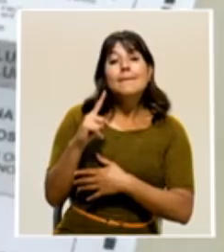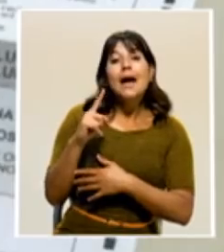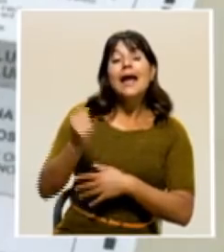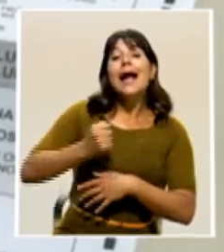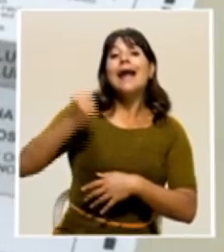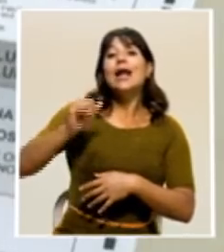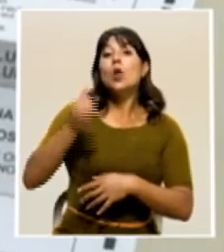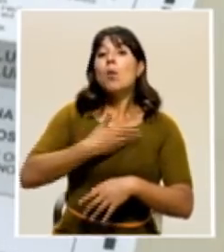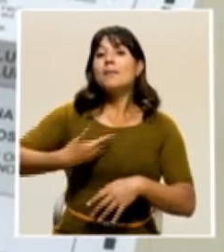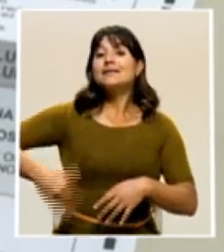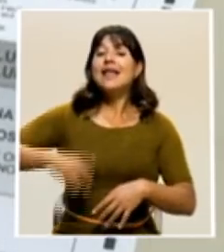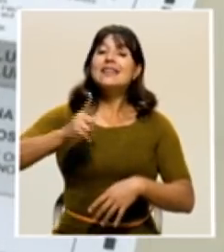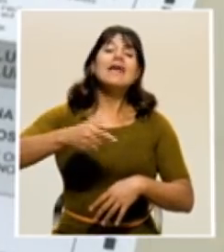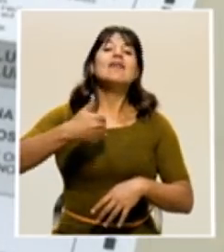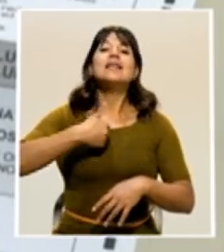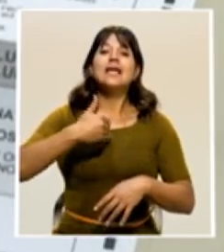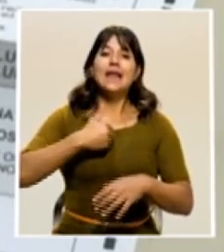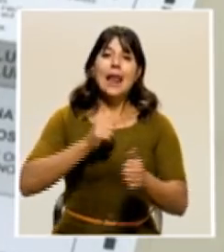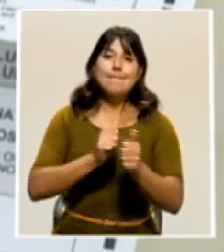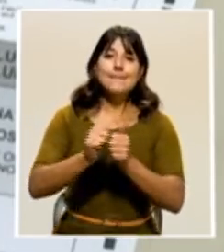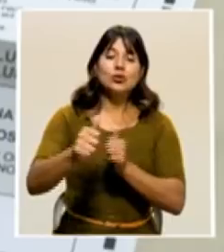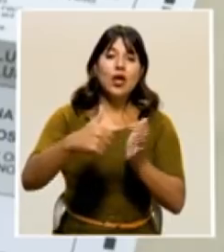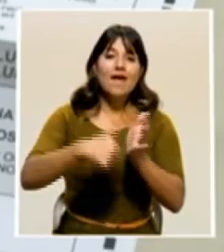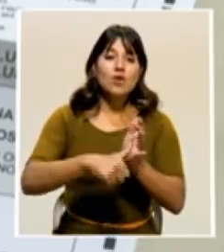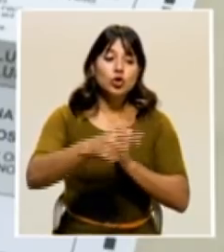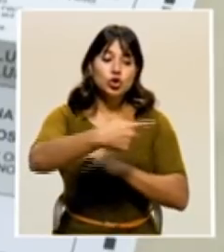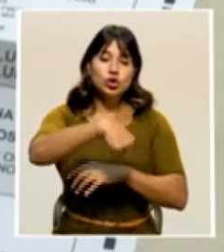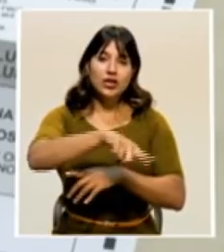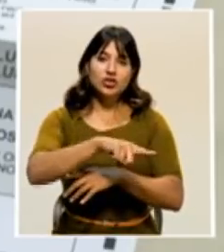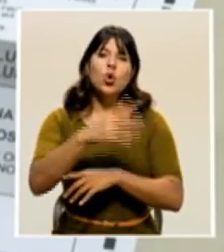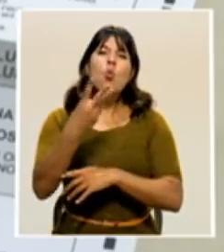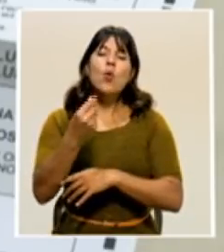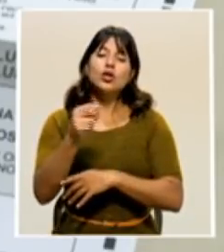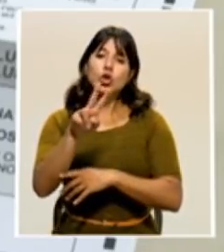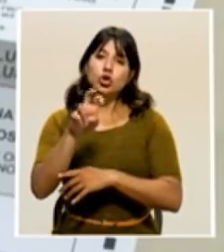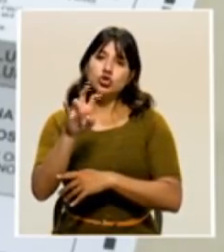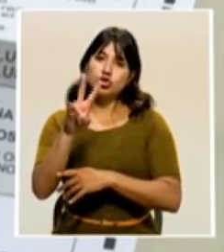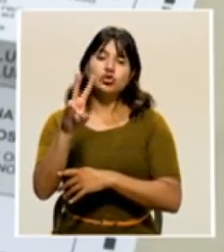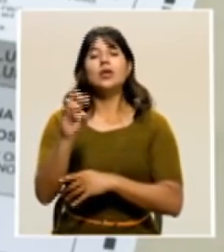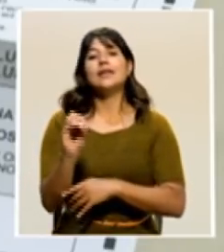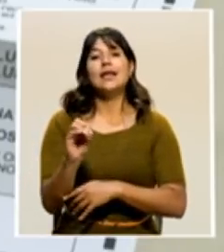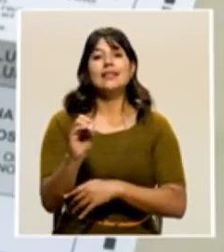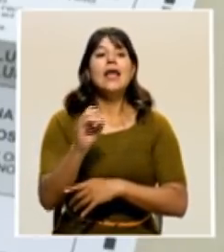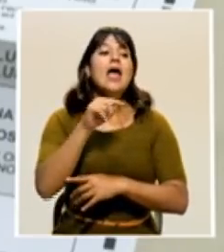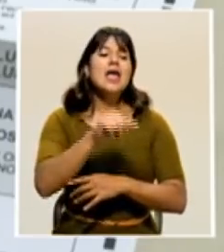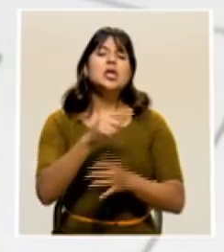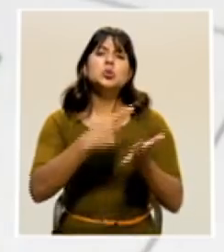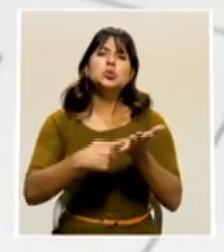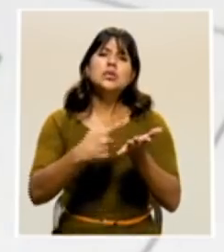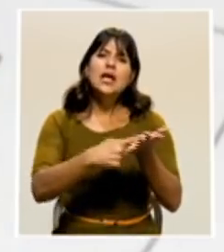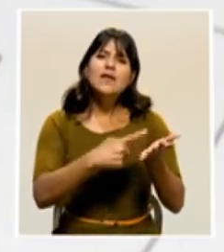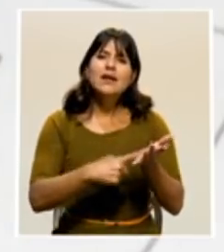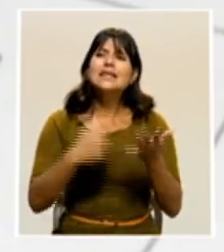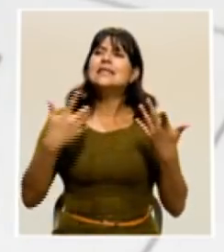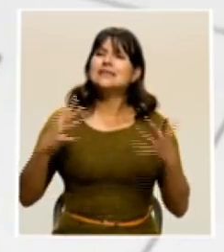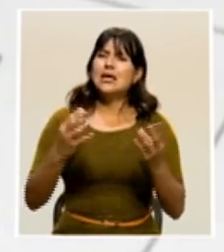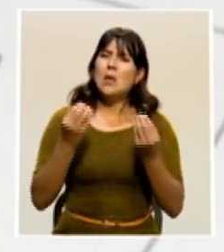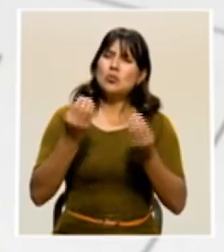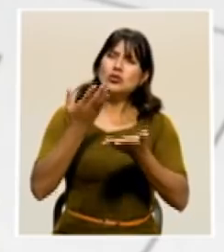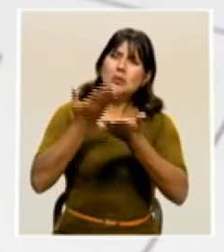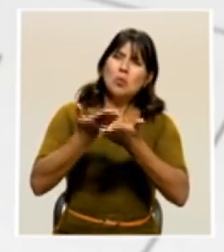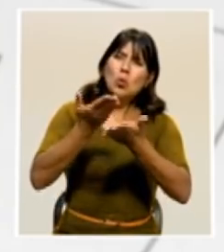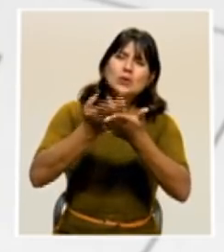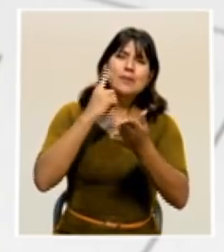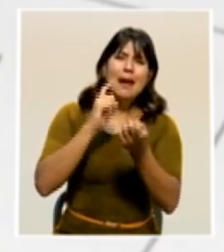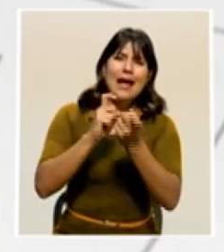colegio, 270. El sistema genera periódicamente debates y se han propuesto cientos de enmiendas para